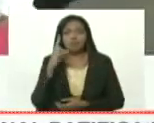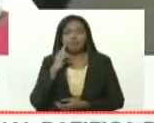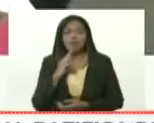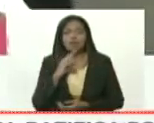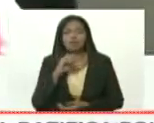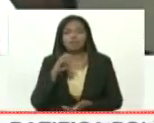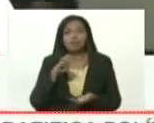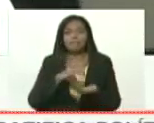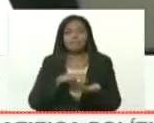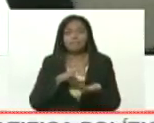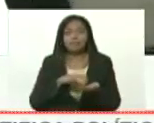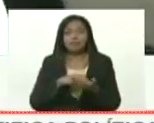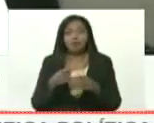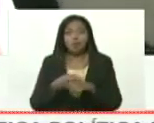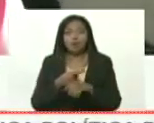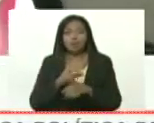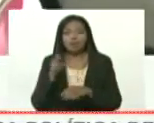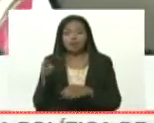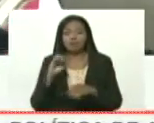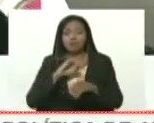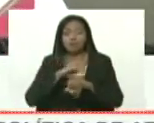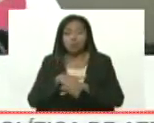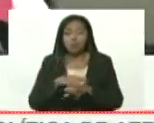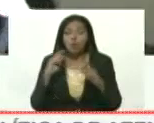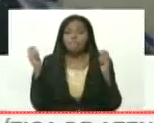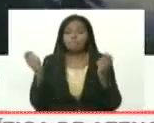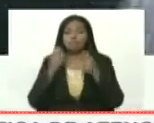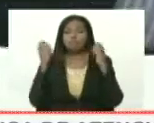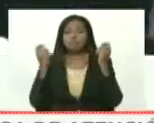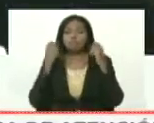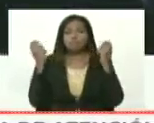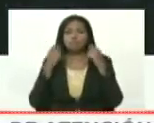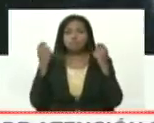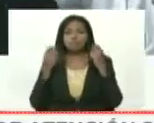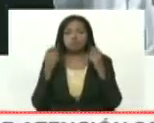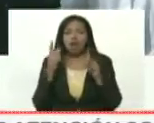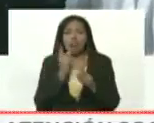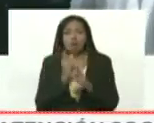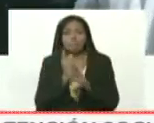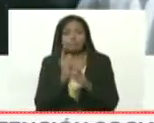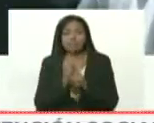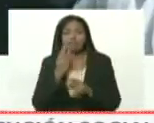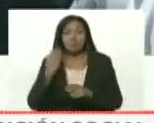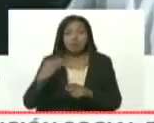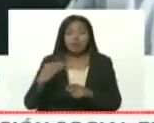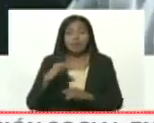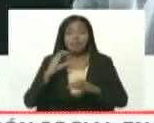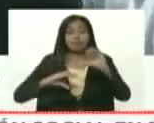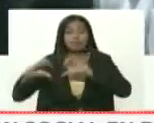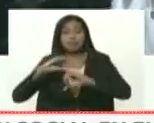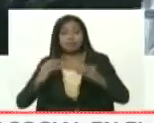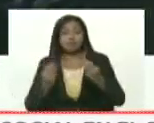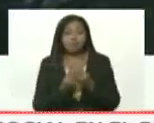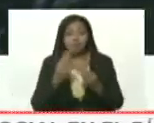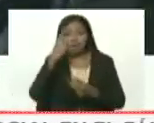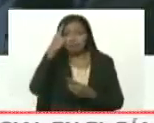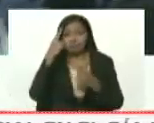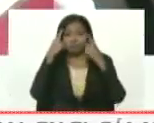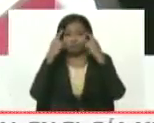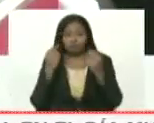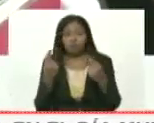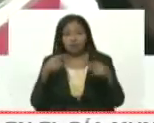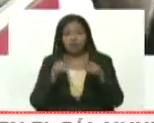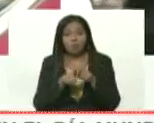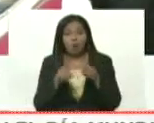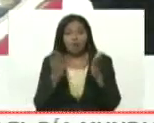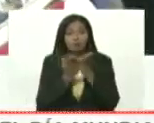Miranda. Nos acompaña el gobernador Héctor Rodríguez, quien ha promovido las Olimpiadas Juveniles de Ciencia con un comité olímpico de profesores y de estudiantes del